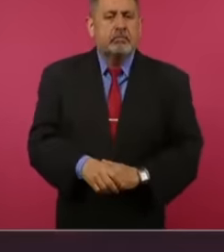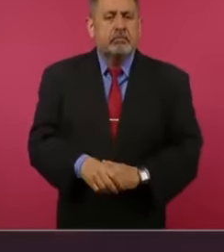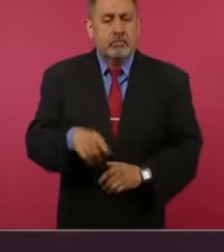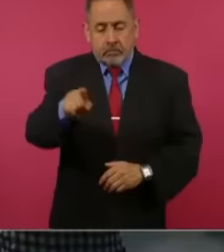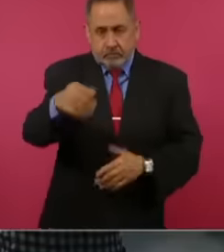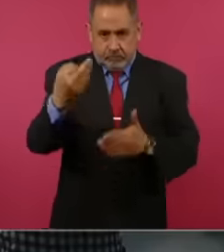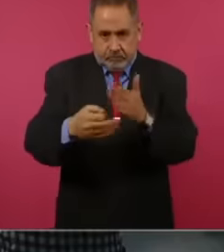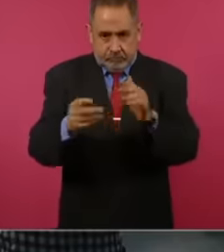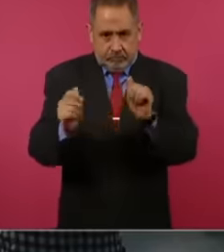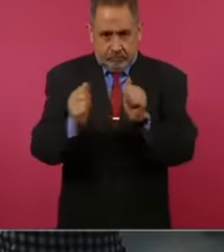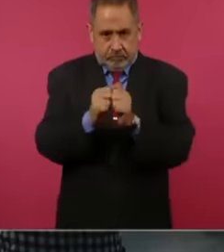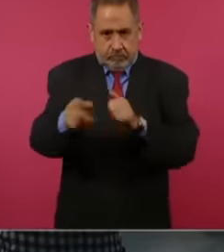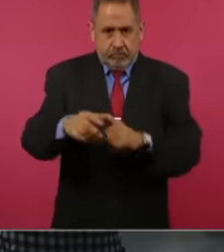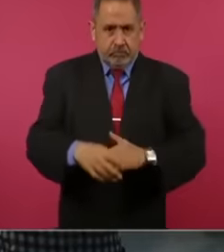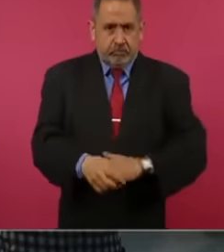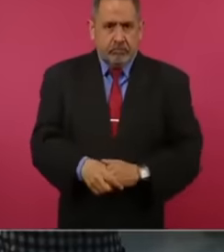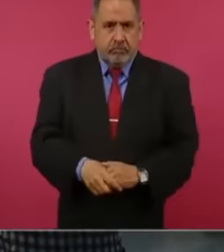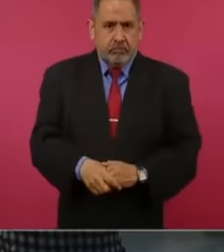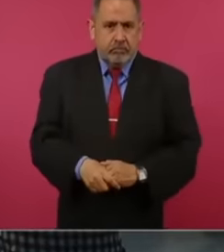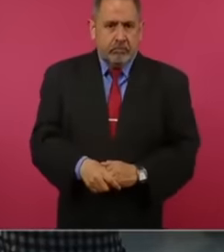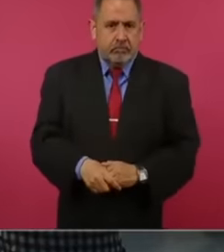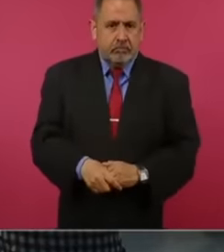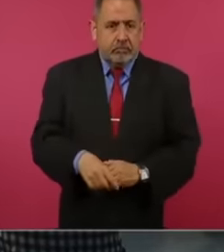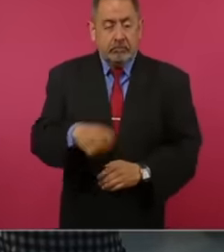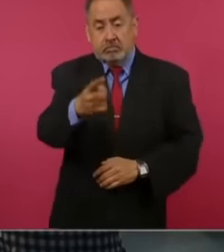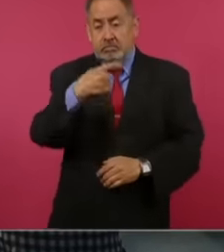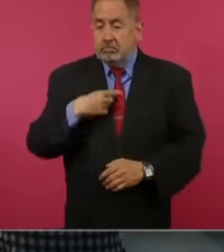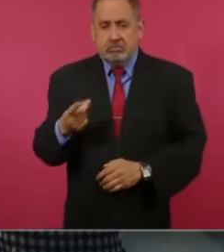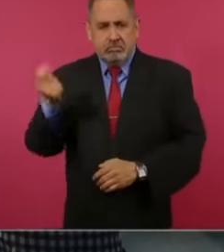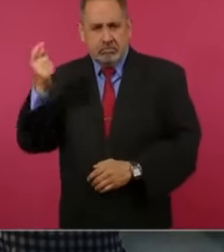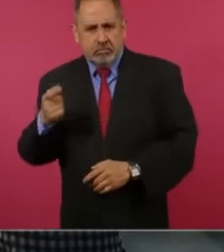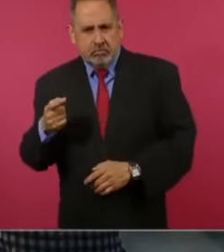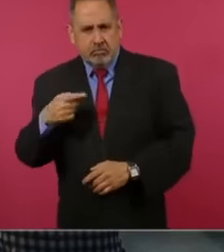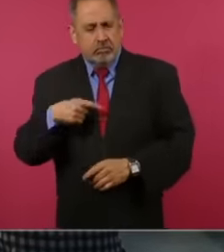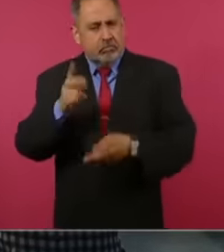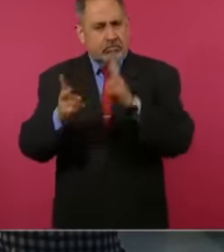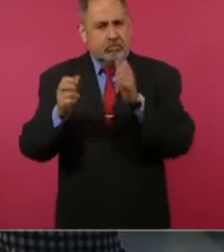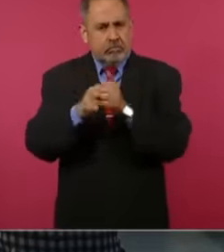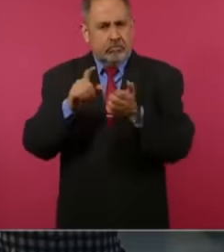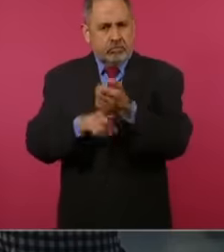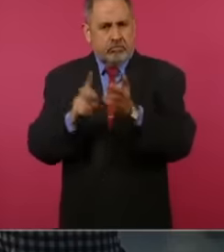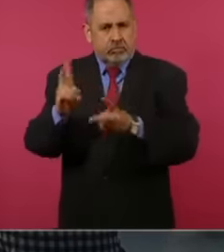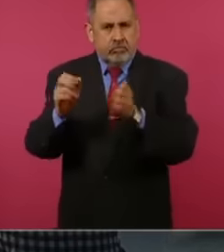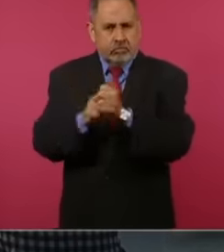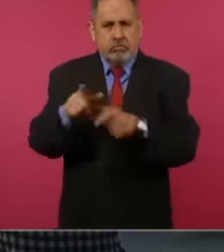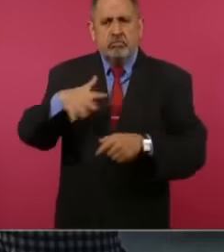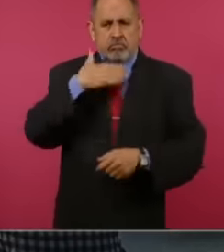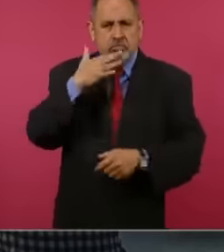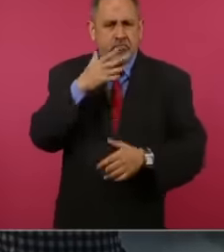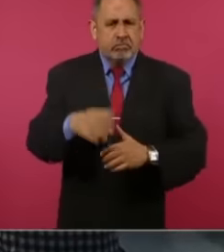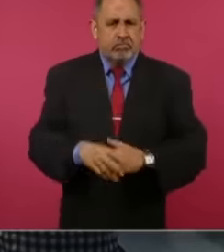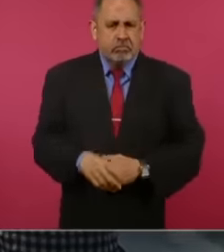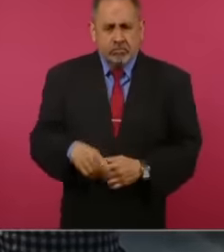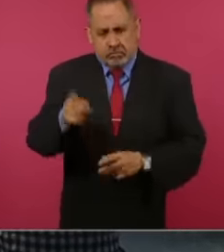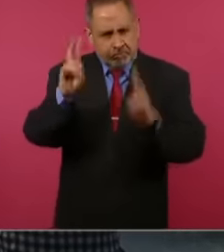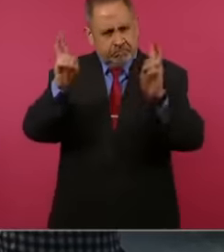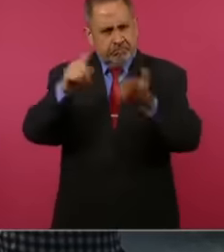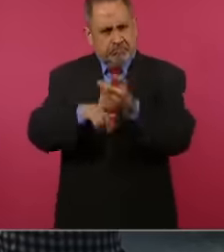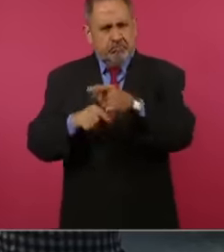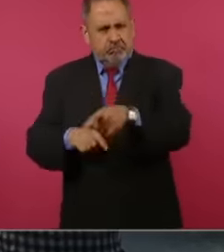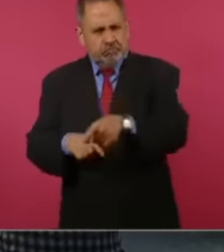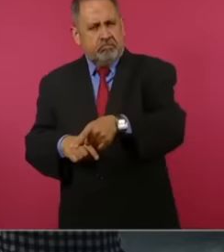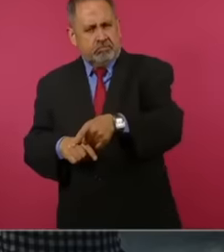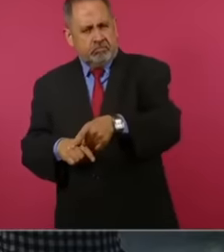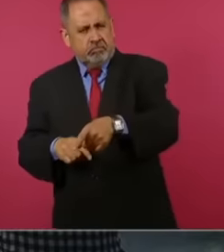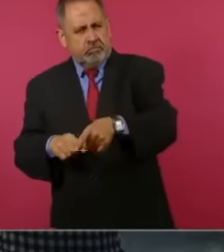quedar pendiente. No me vaya a cepillar este muchacho porque traté un tema. No. Hablamos corrupción. No. Fue un tema. Y sí.